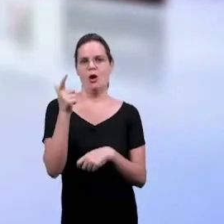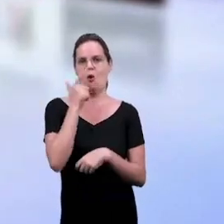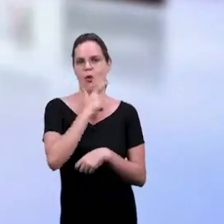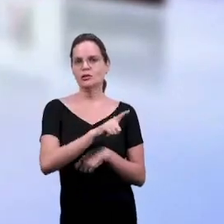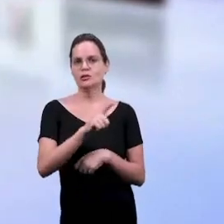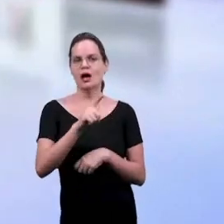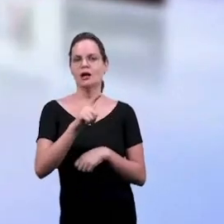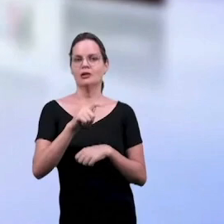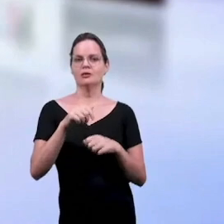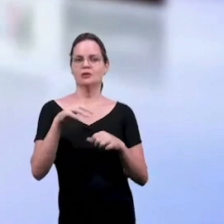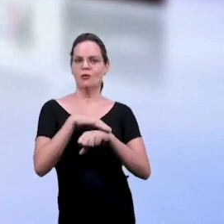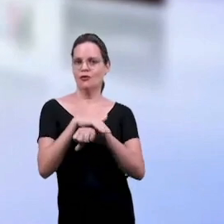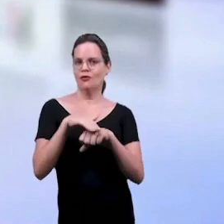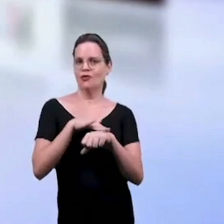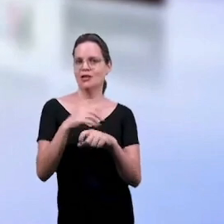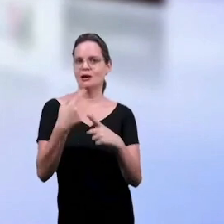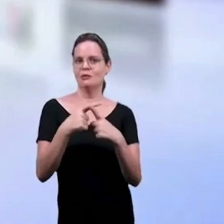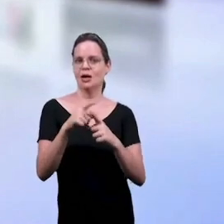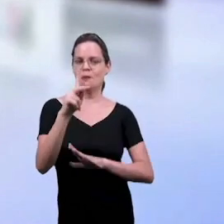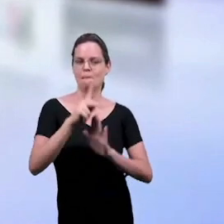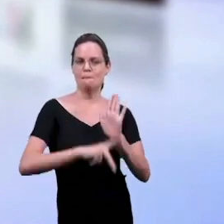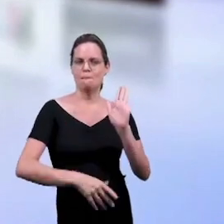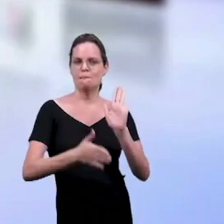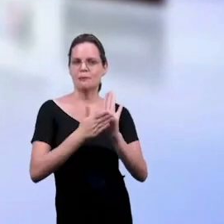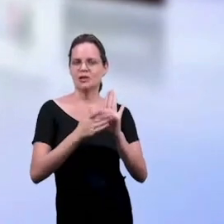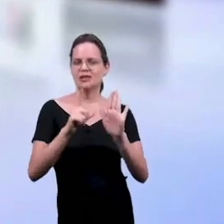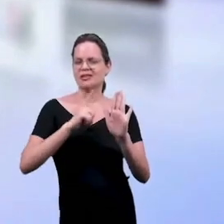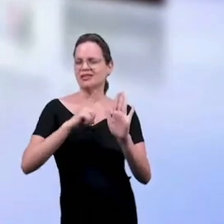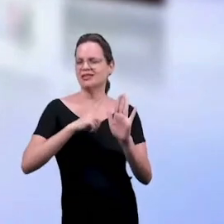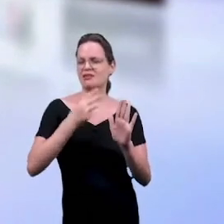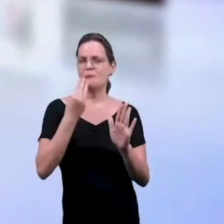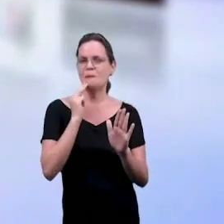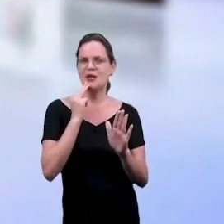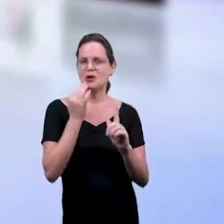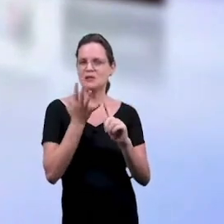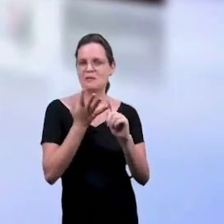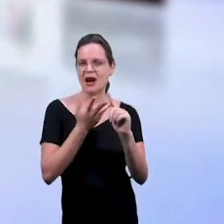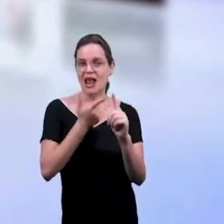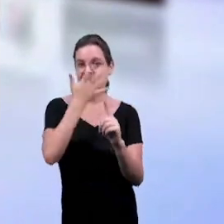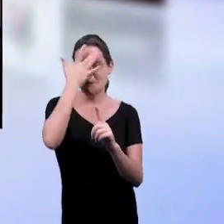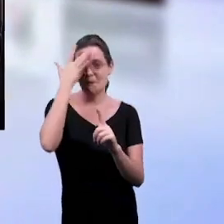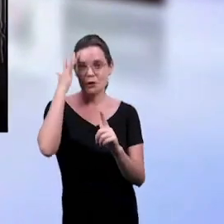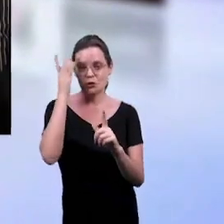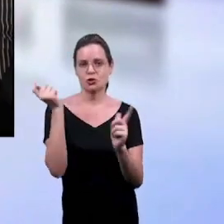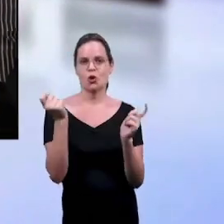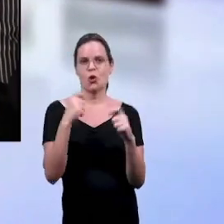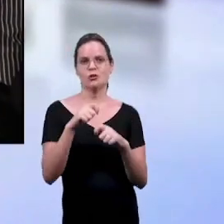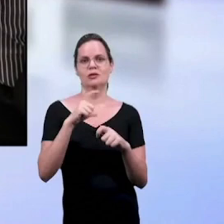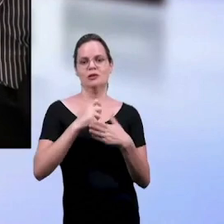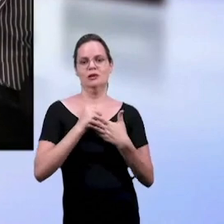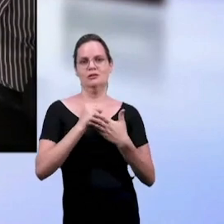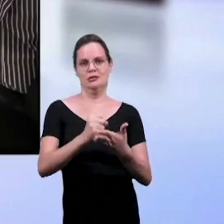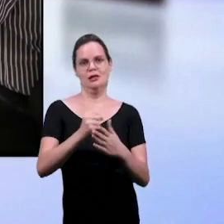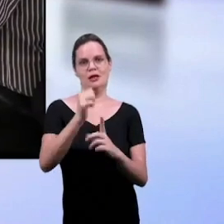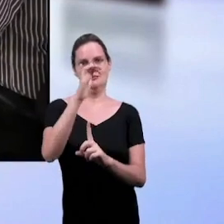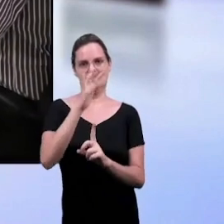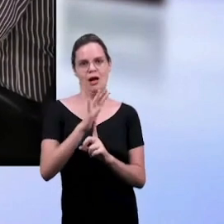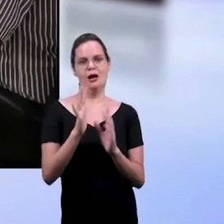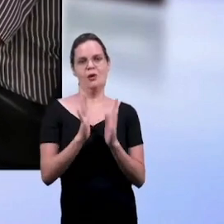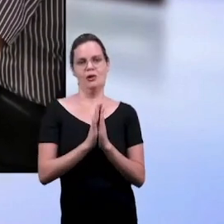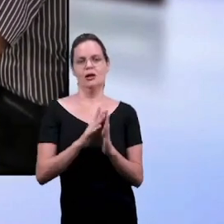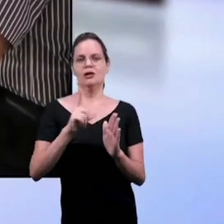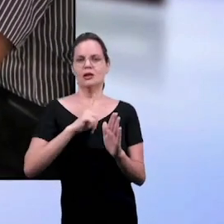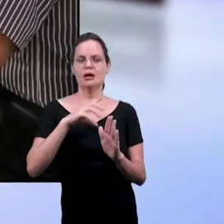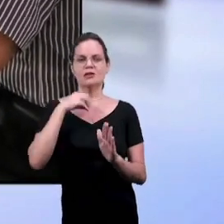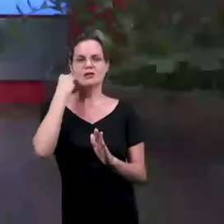noche y va a ser atendido. El proyecto que hizo que decenas de miles de personas lleguen al